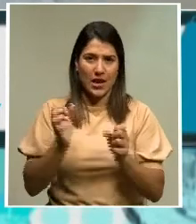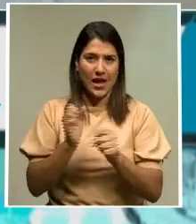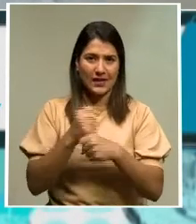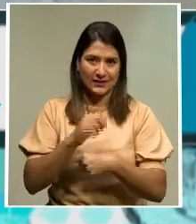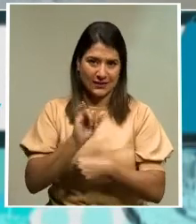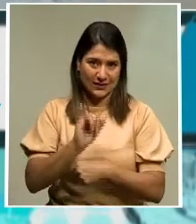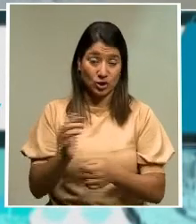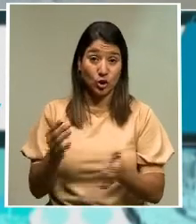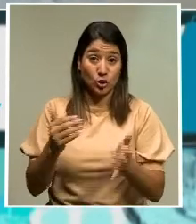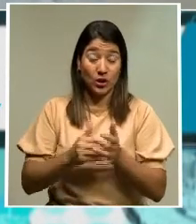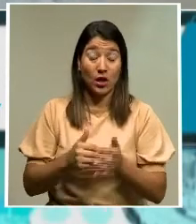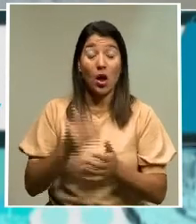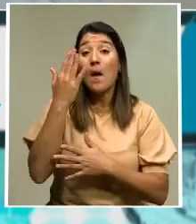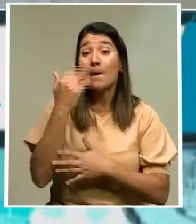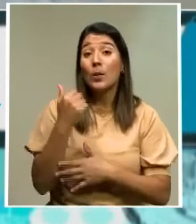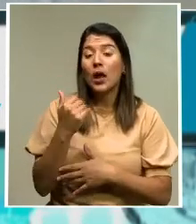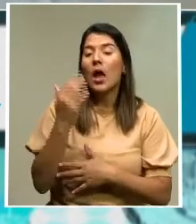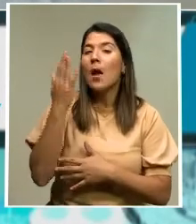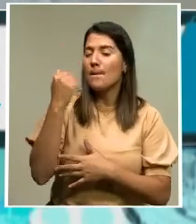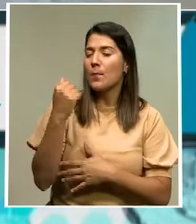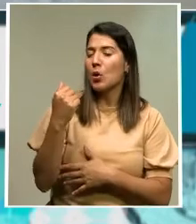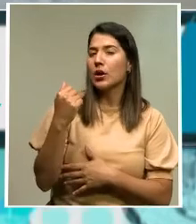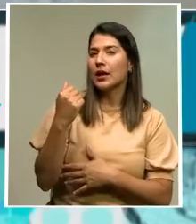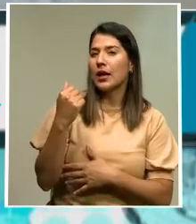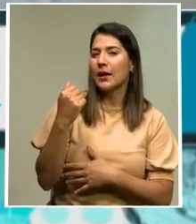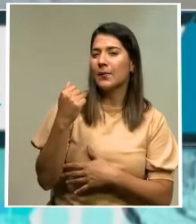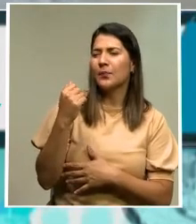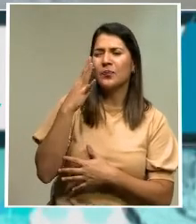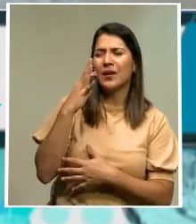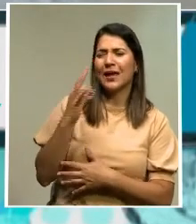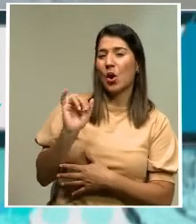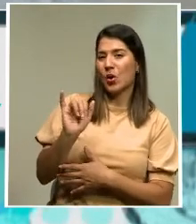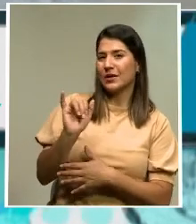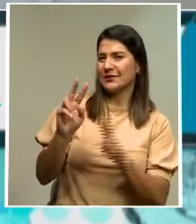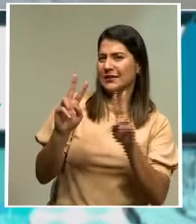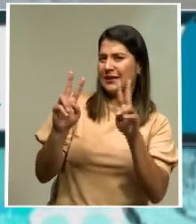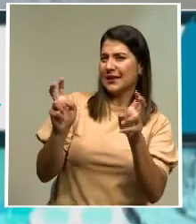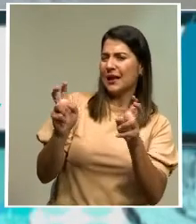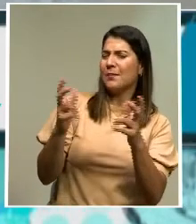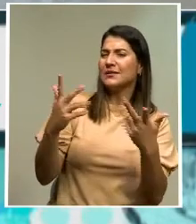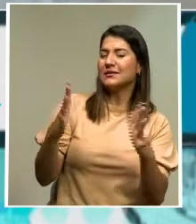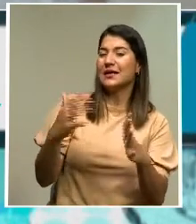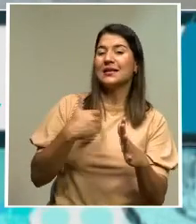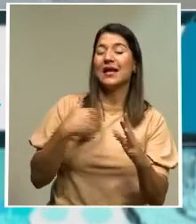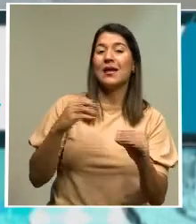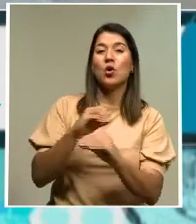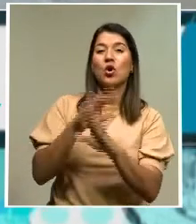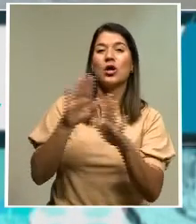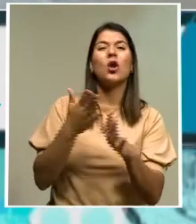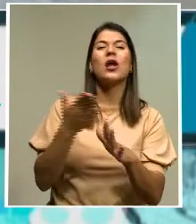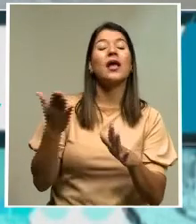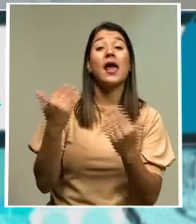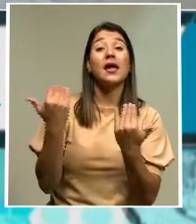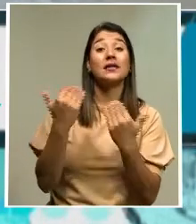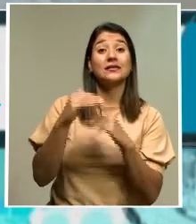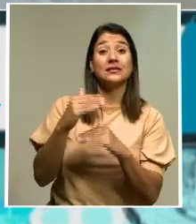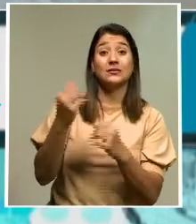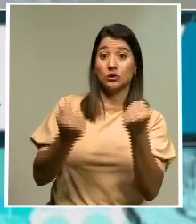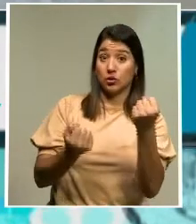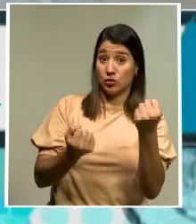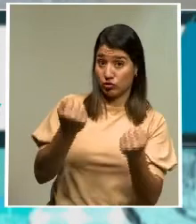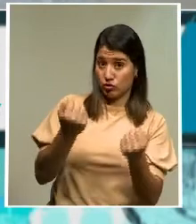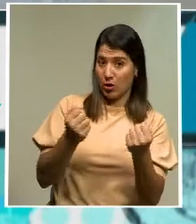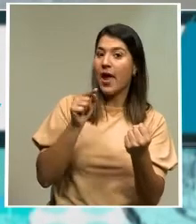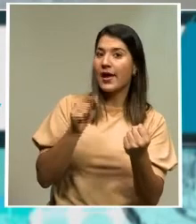Porque hemos identificado, y yo creo que esto es un tema que ha quedado también claro, que la restricción vehicular tiene